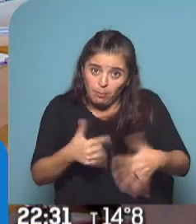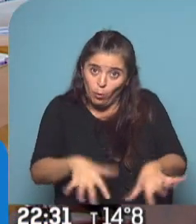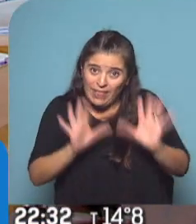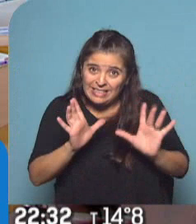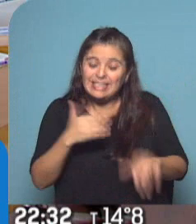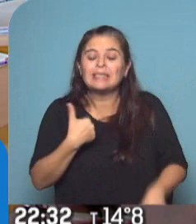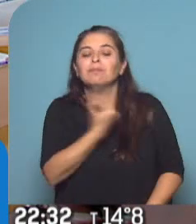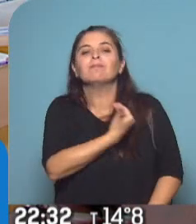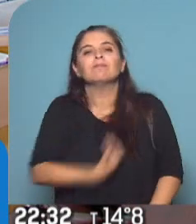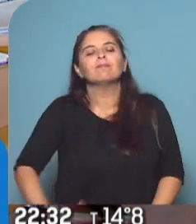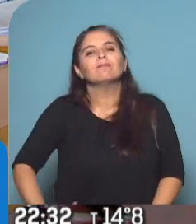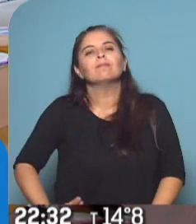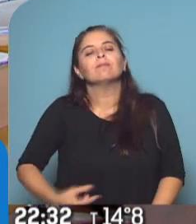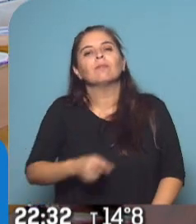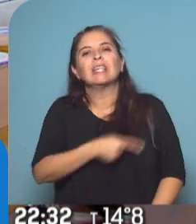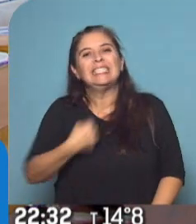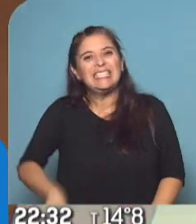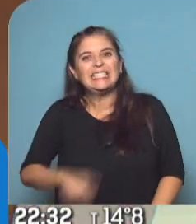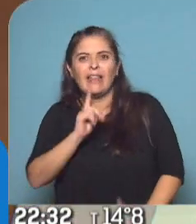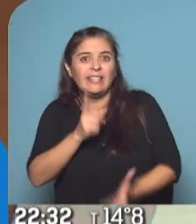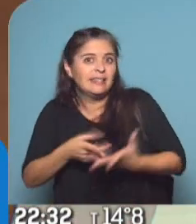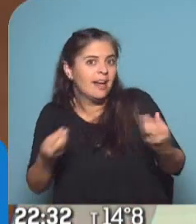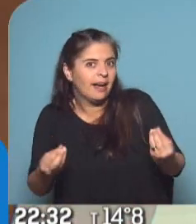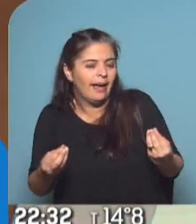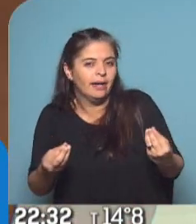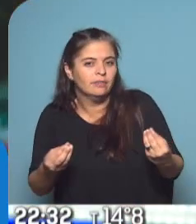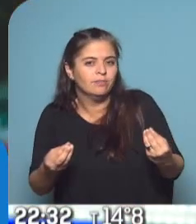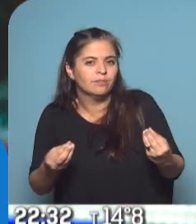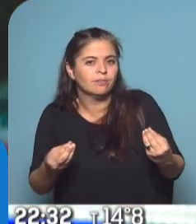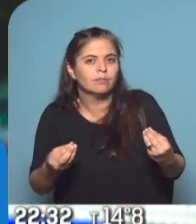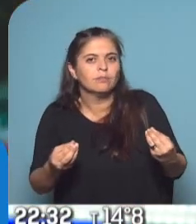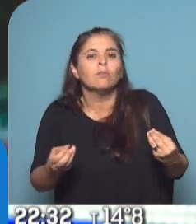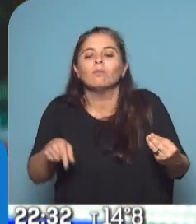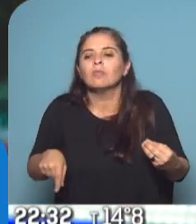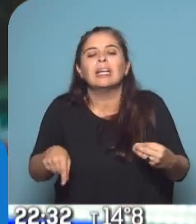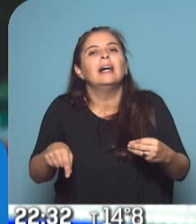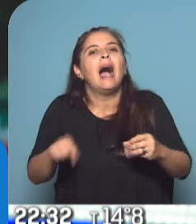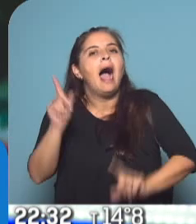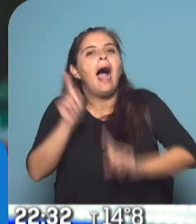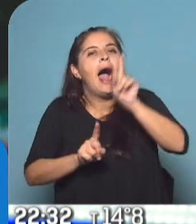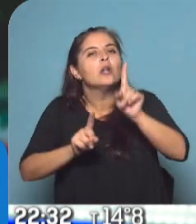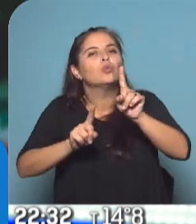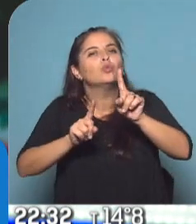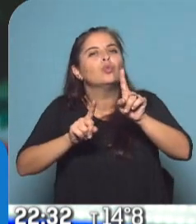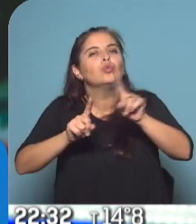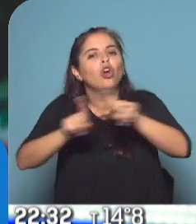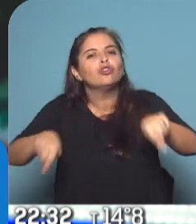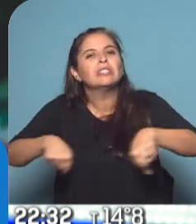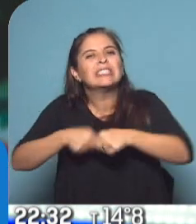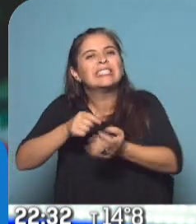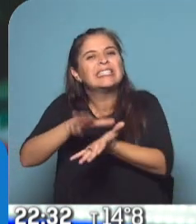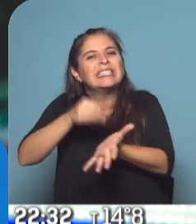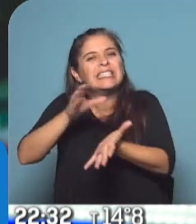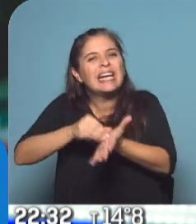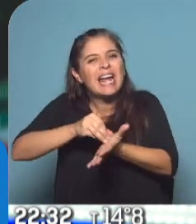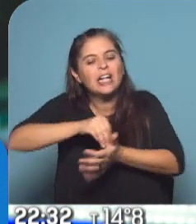que china puede jugar que es el hecho de tener por la posesión de tierras raras que son o que contienen una serie de